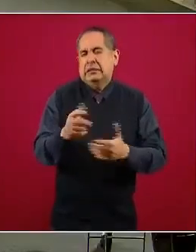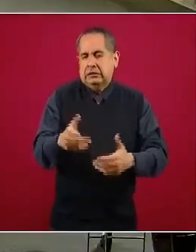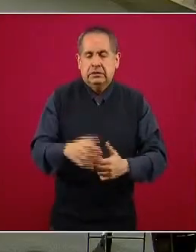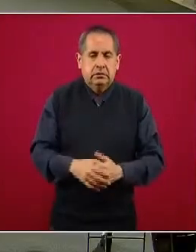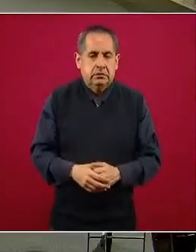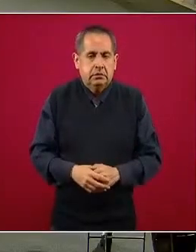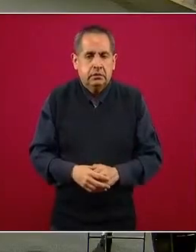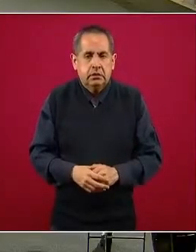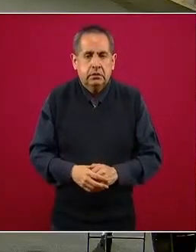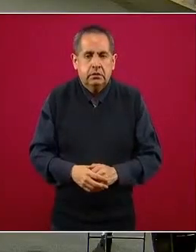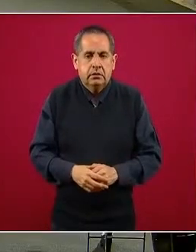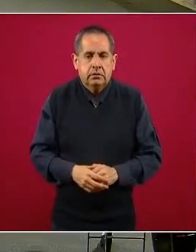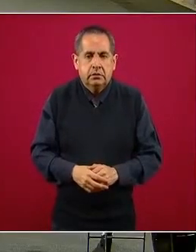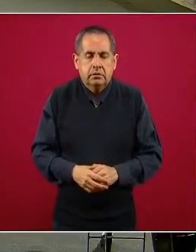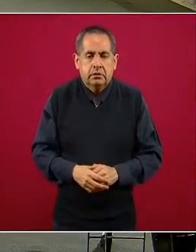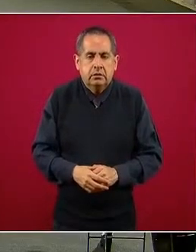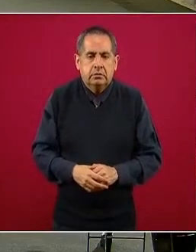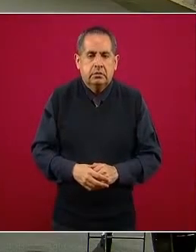siguiente.